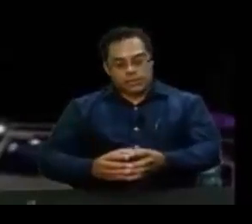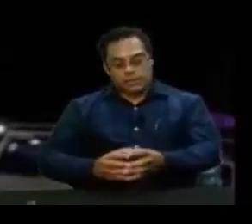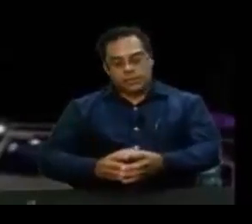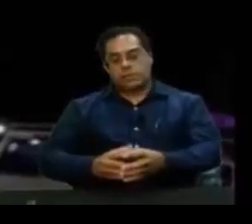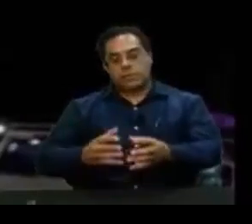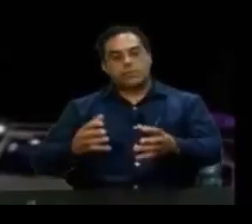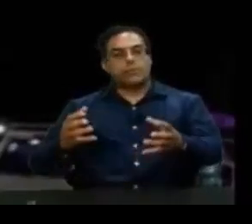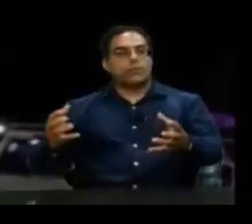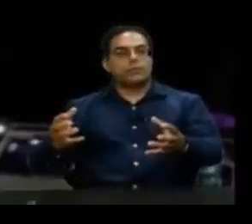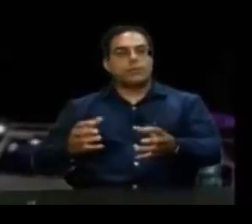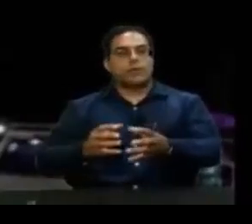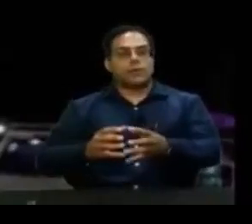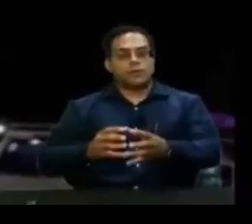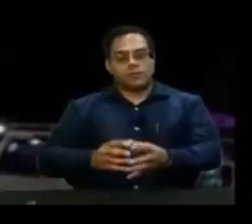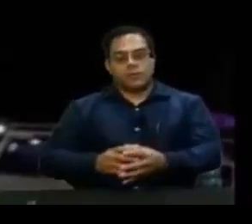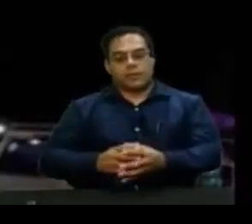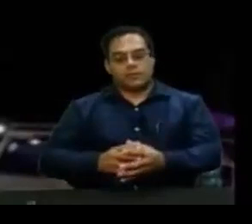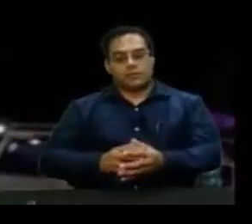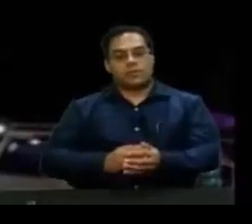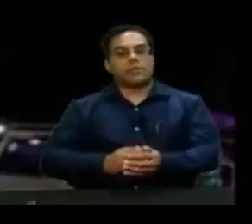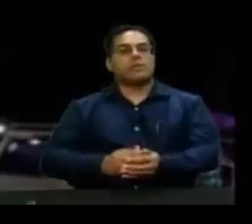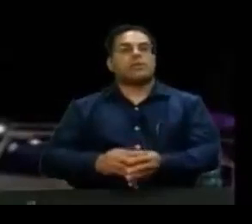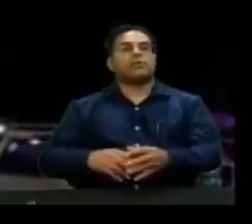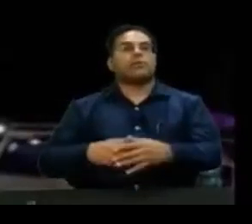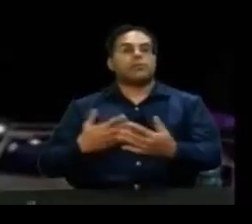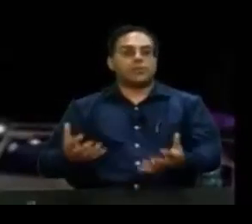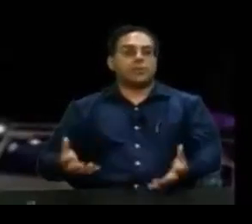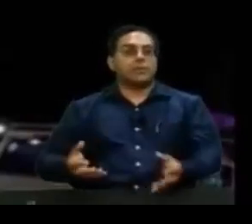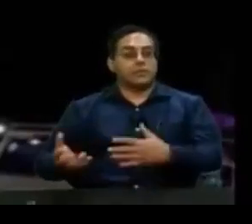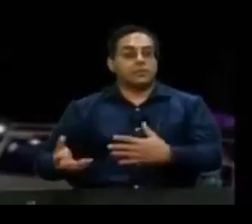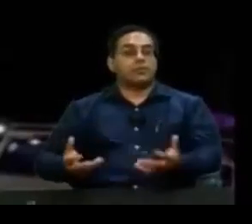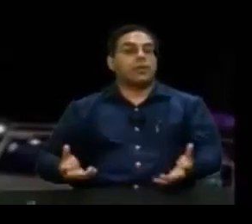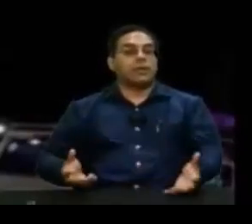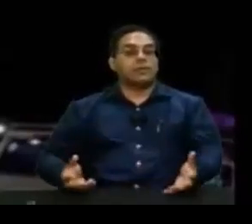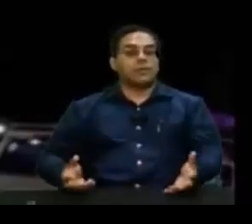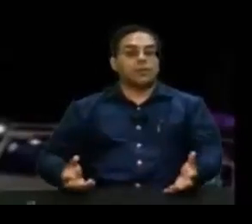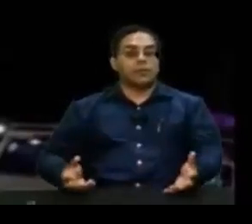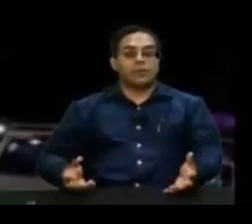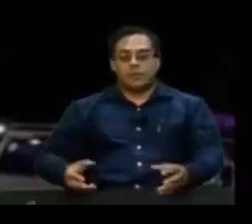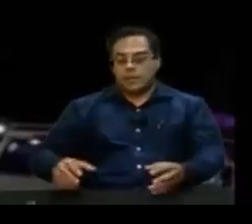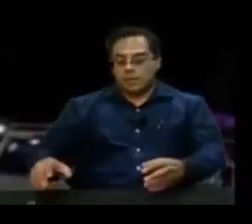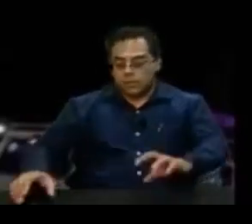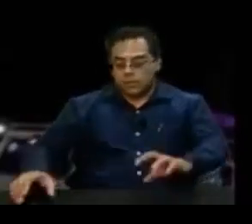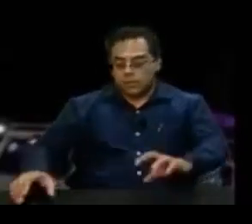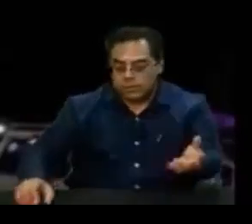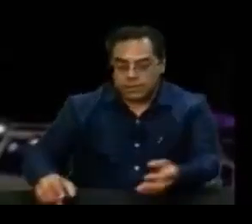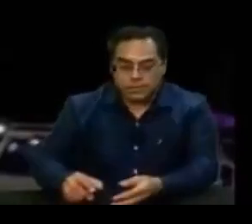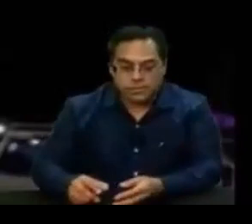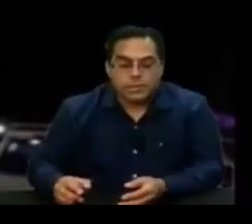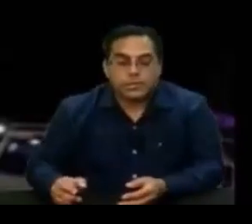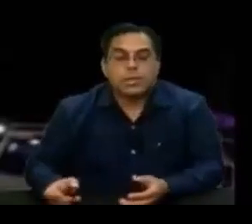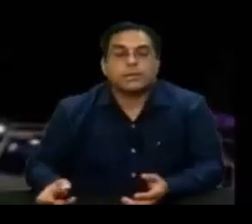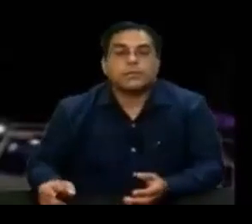que después de un tiempo, como una semana o algo así, puede haber reacciones que pueden ser contraproducentes si no son manejadas adecuadamente, ¿no? Entonces la